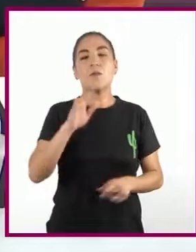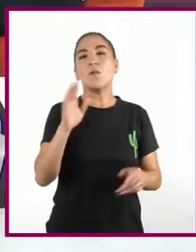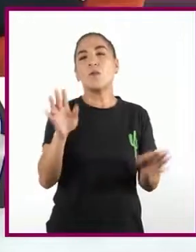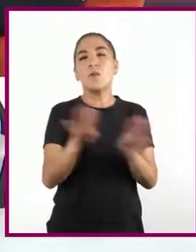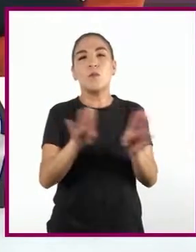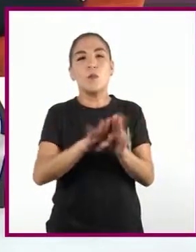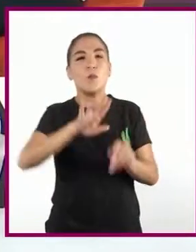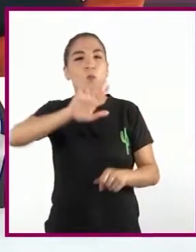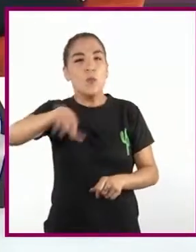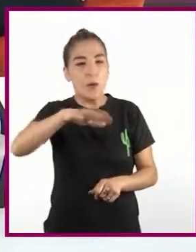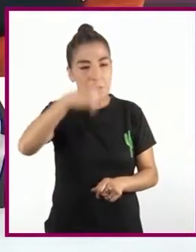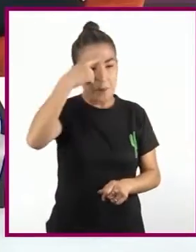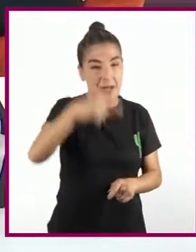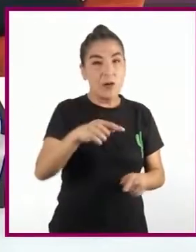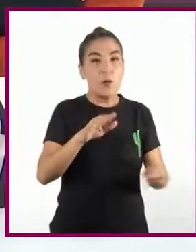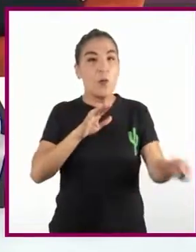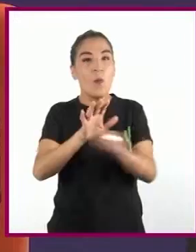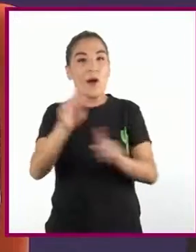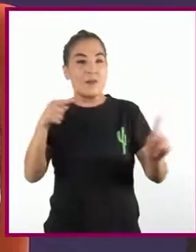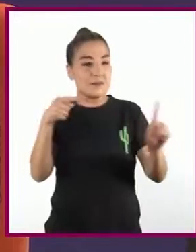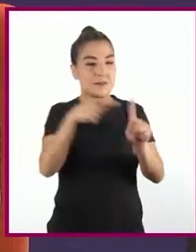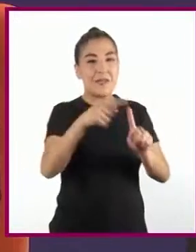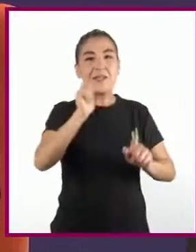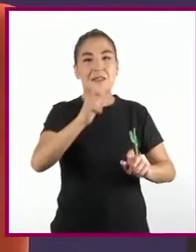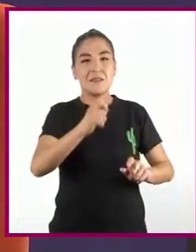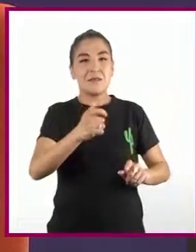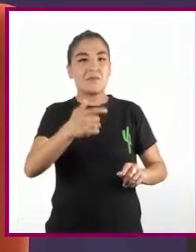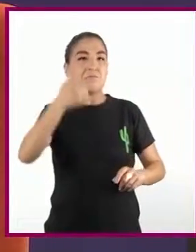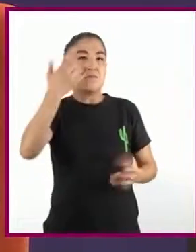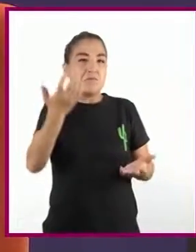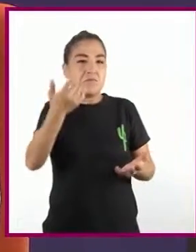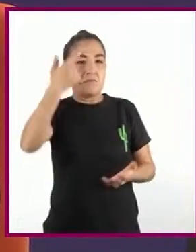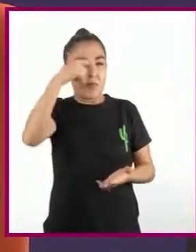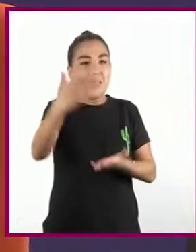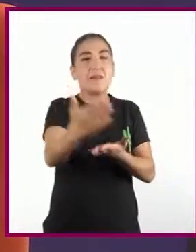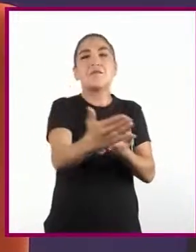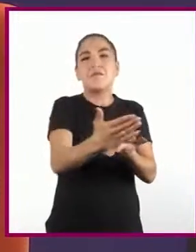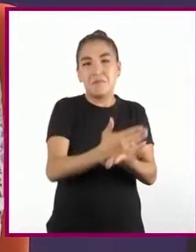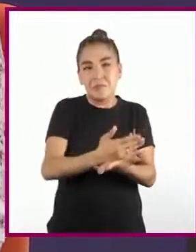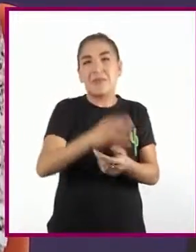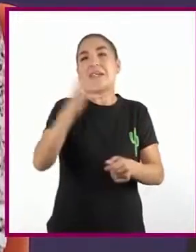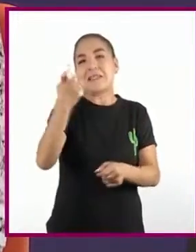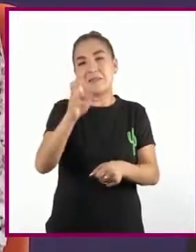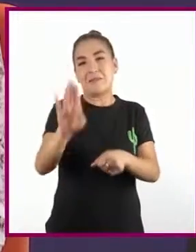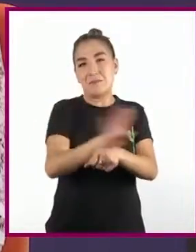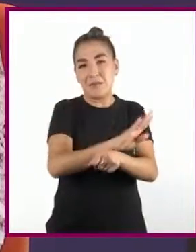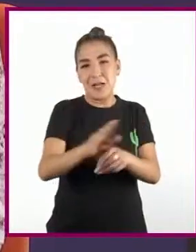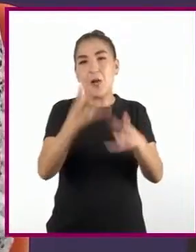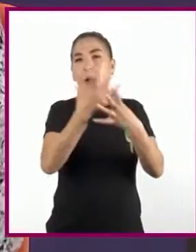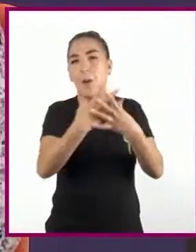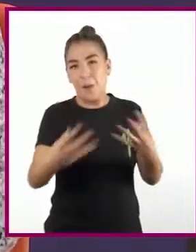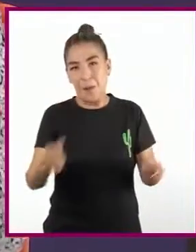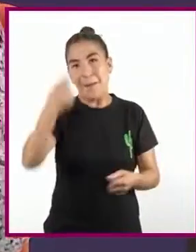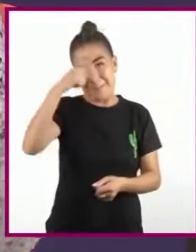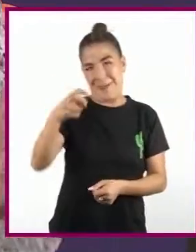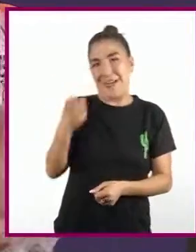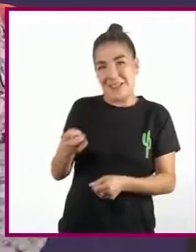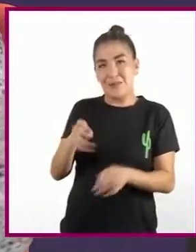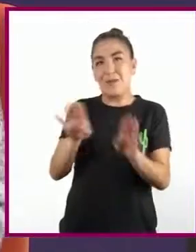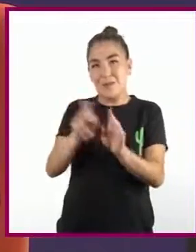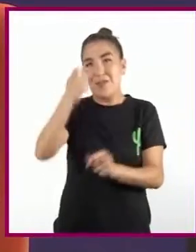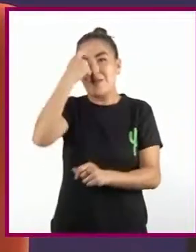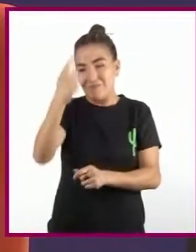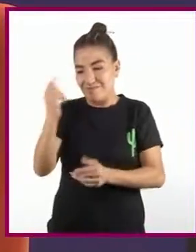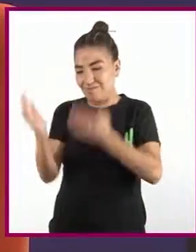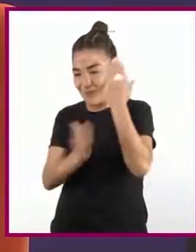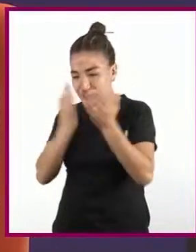buscar el órgano o la parte donde va a ir a interactuar para darnos un beneficio definitivamente. Para eso fue diseñado, creado y